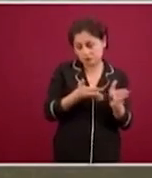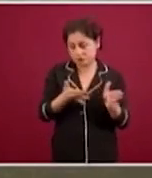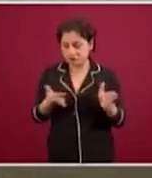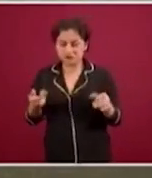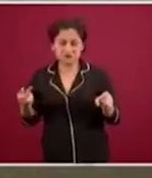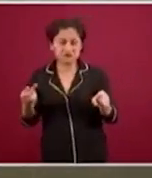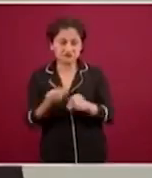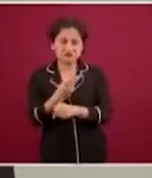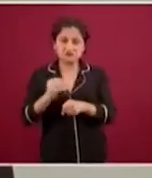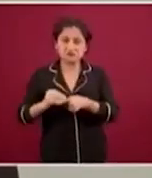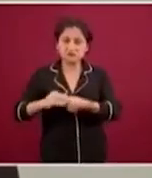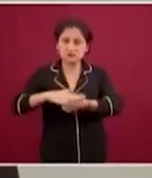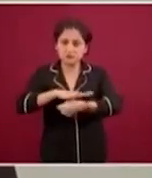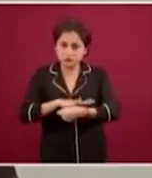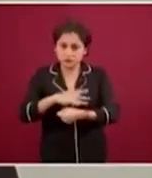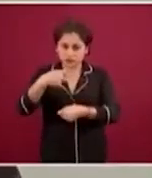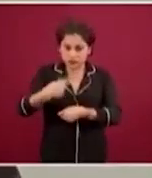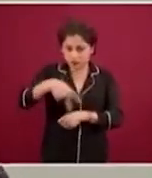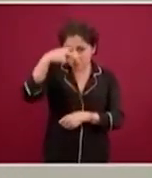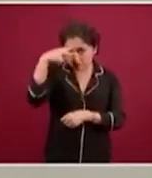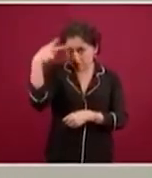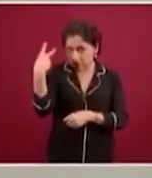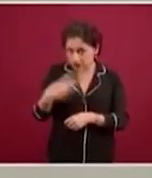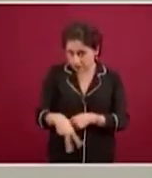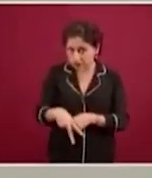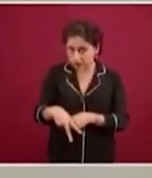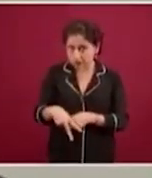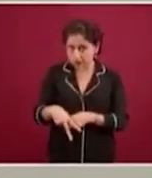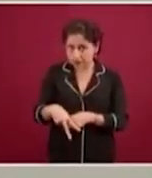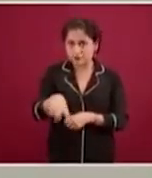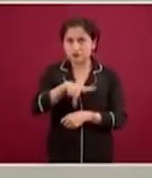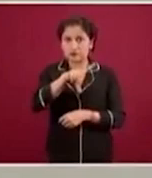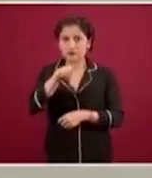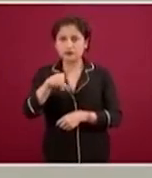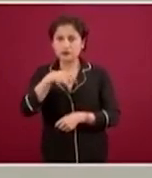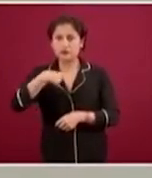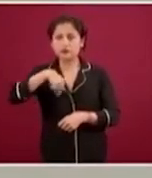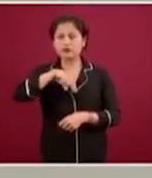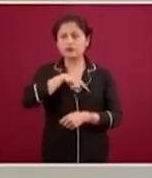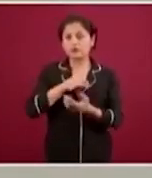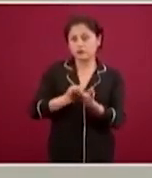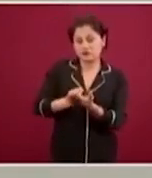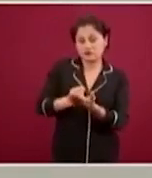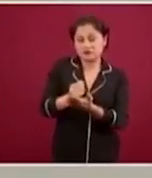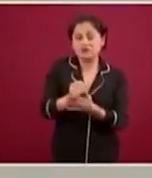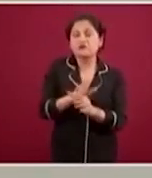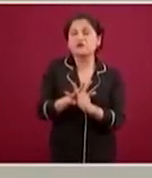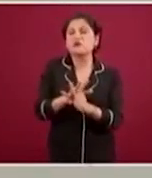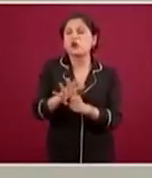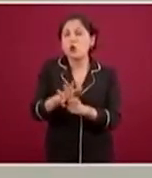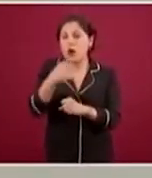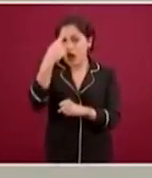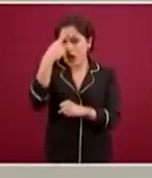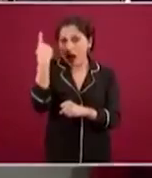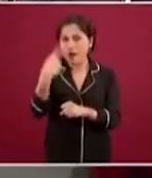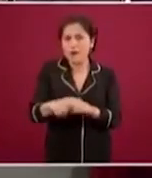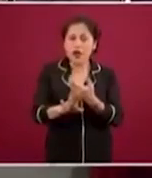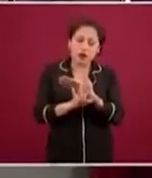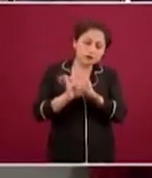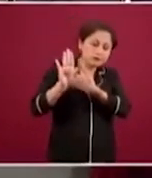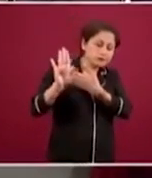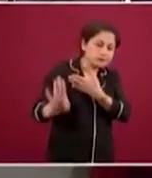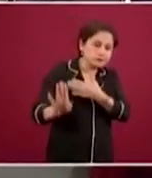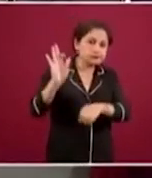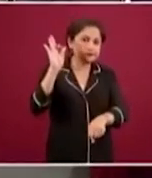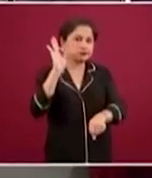y cómo se tienen que tomar las decisiones de control y prevención de acuerdo a la realidad que se